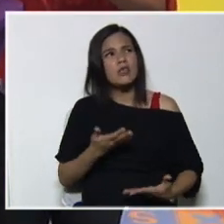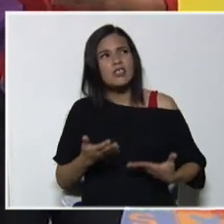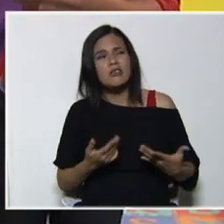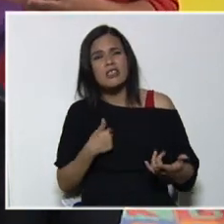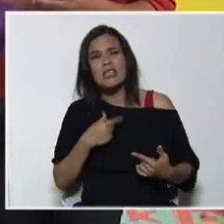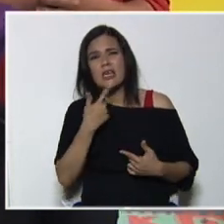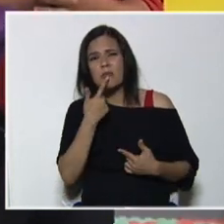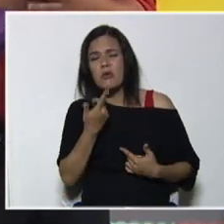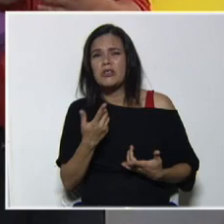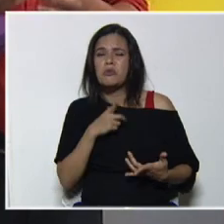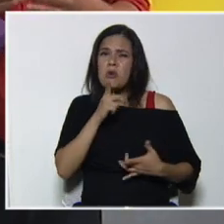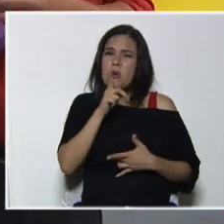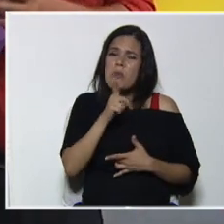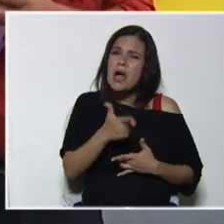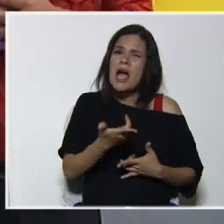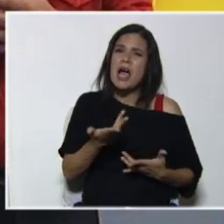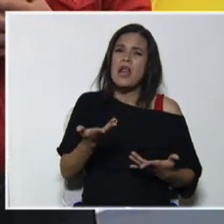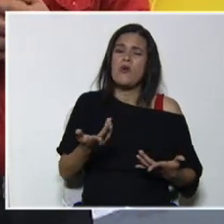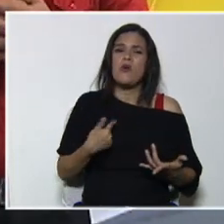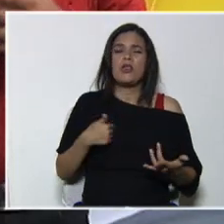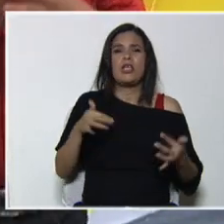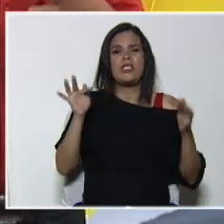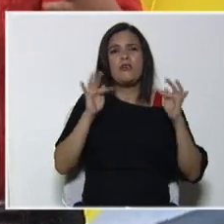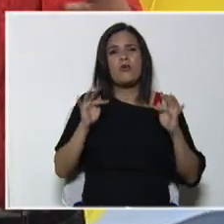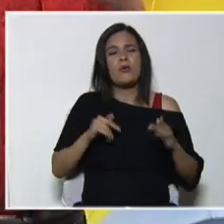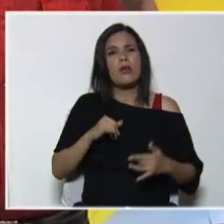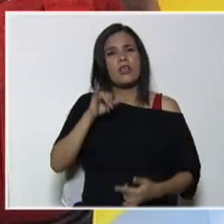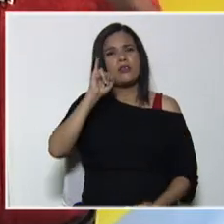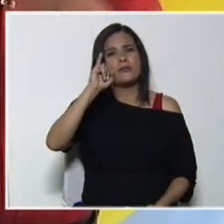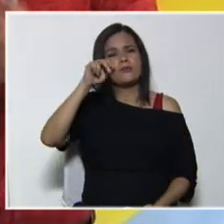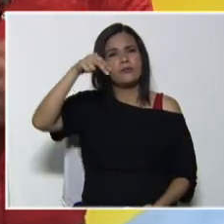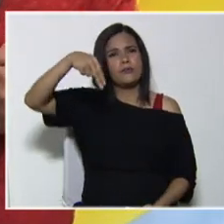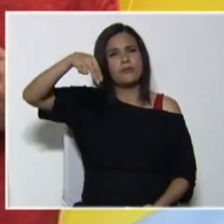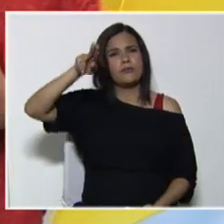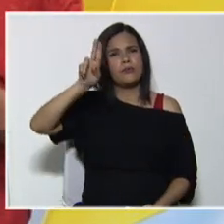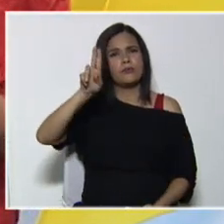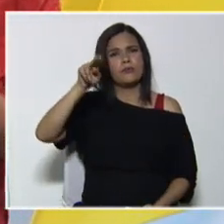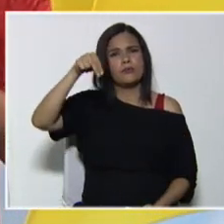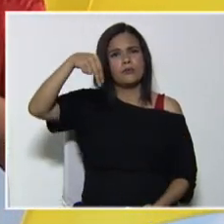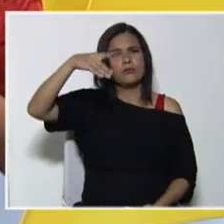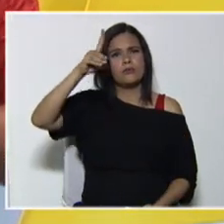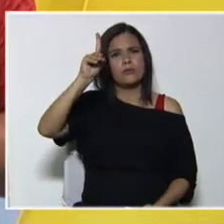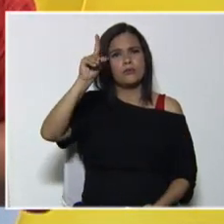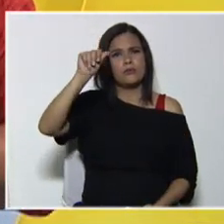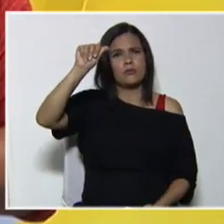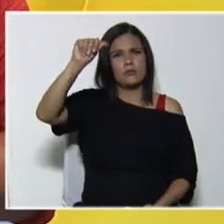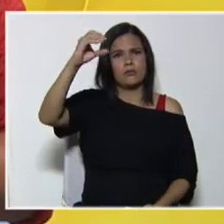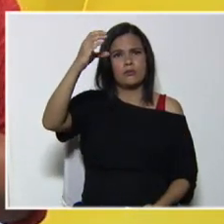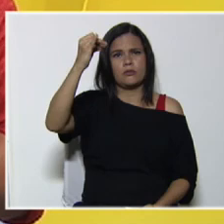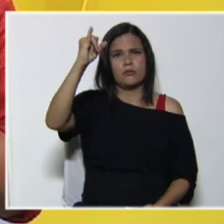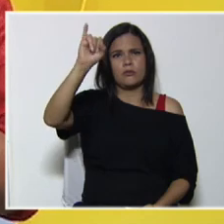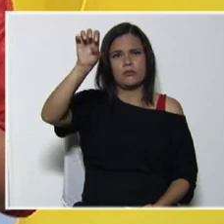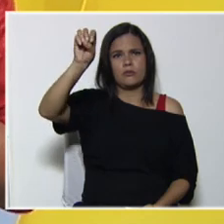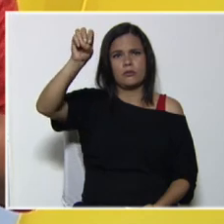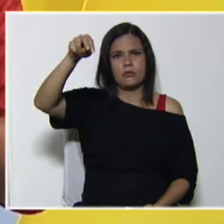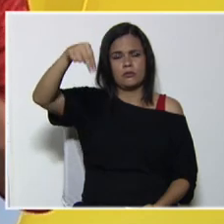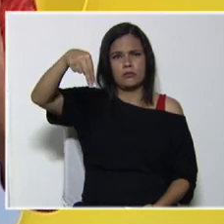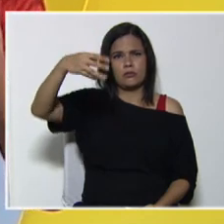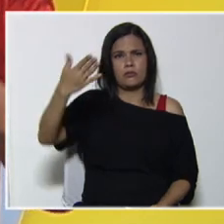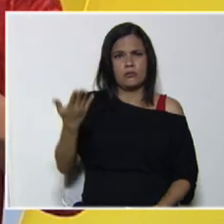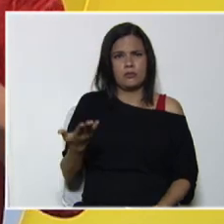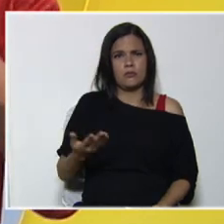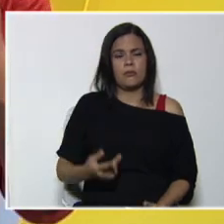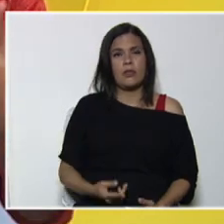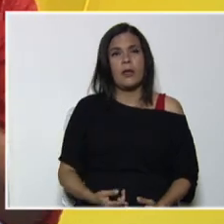que la parte negativa de este método de regar las plantas. de mantenerlas con este vital líquido.